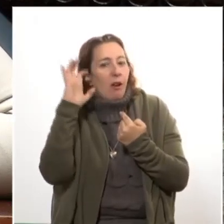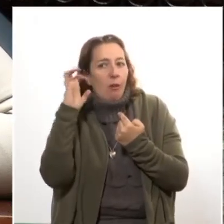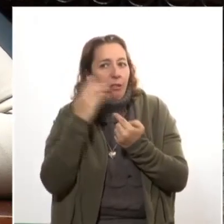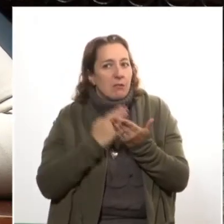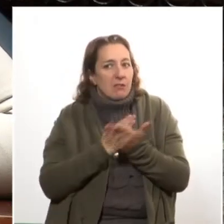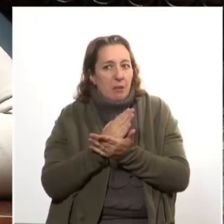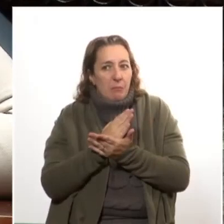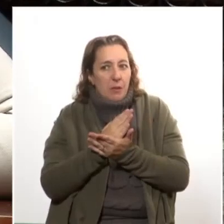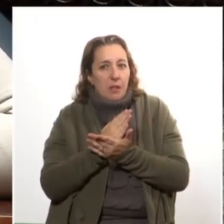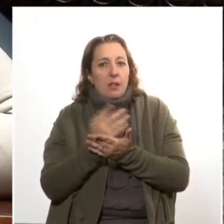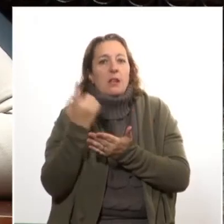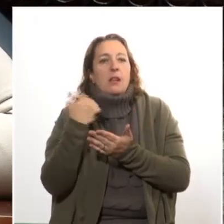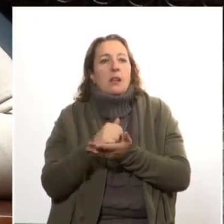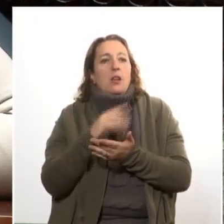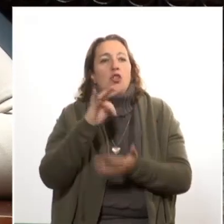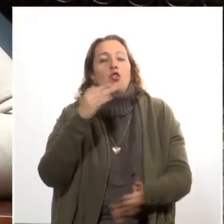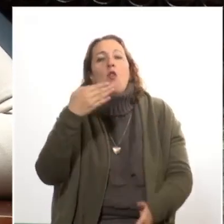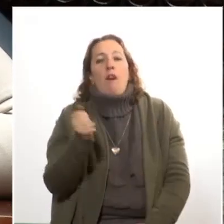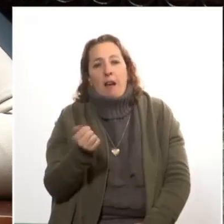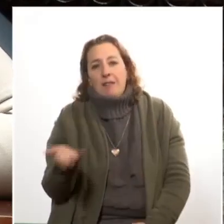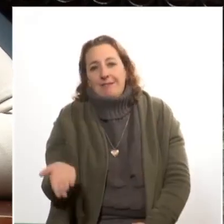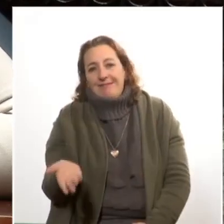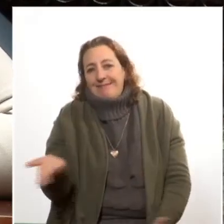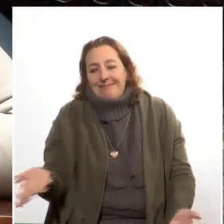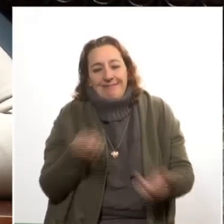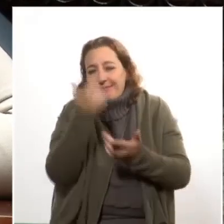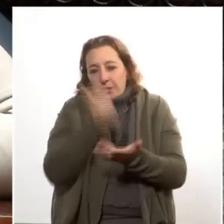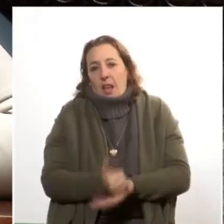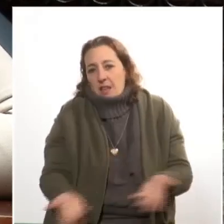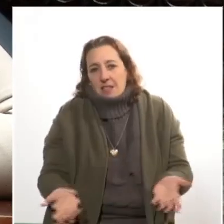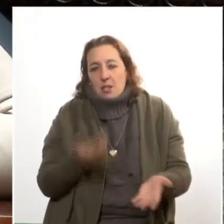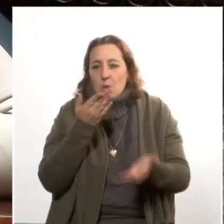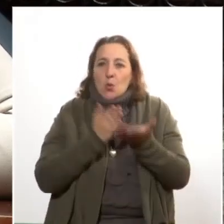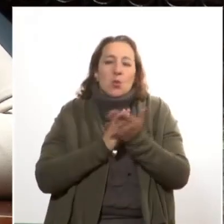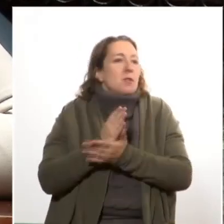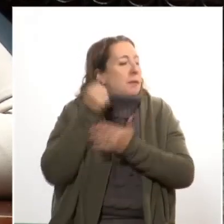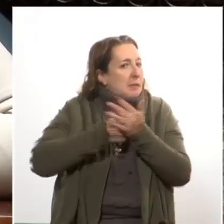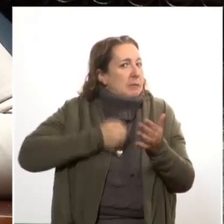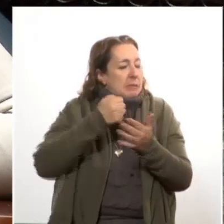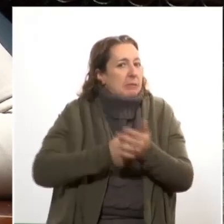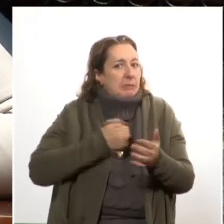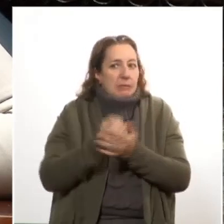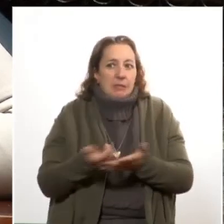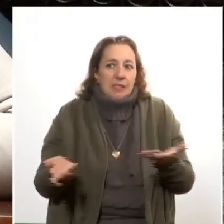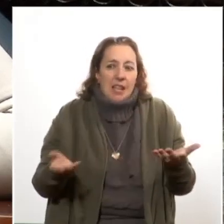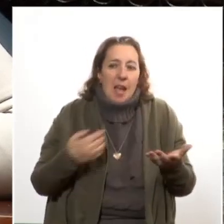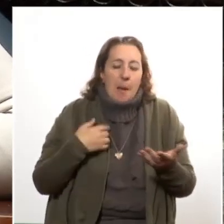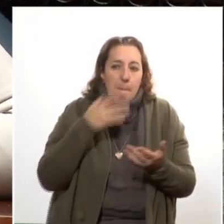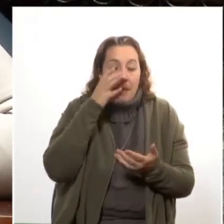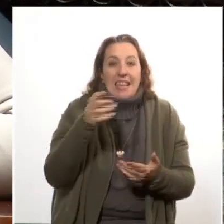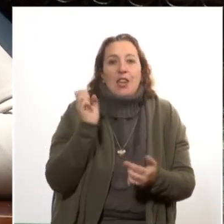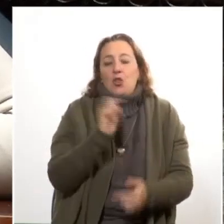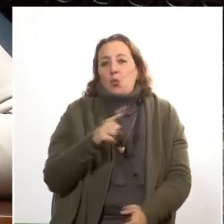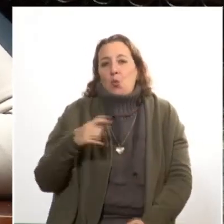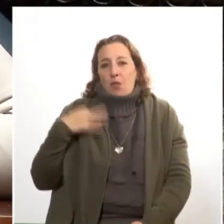¿Cómo no va a estar Toba si te jugaste por salvarnos la vida aquella terrible noche del 15 de abril